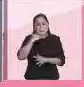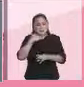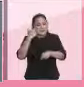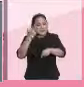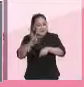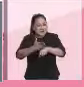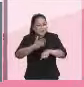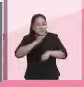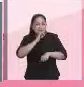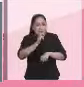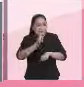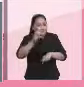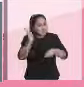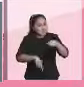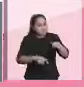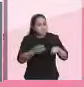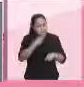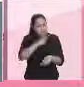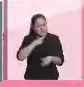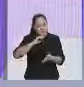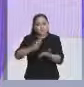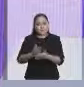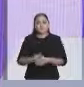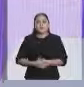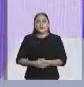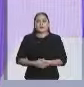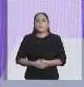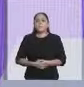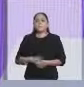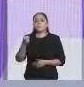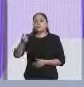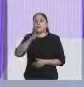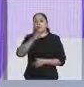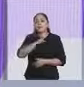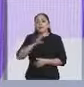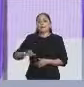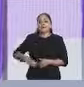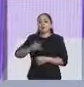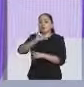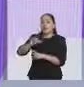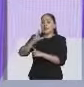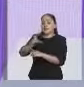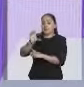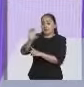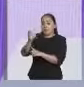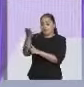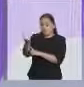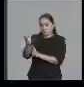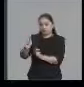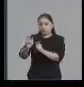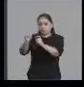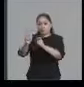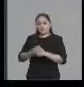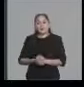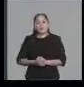No ha participado candidato Jaime Bien, Rodríguez creo Calderón. Que si volvemos a ver cómo